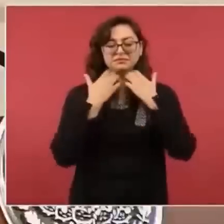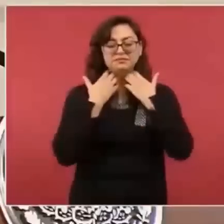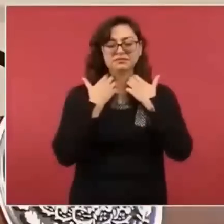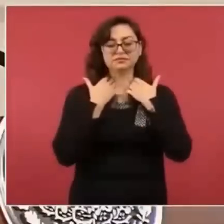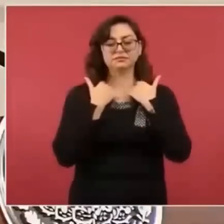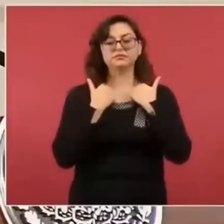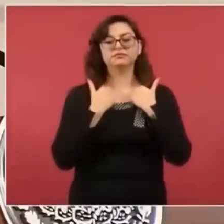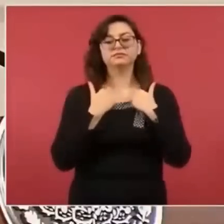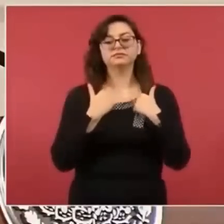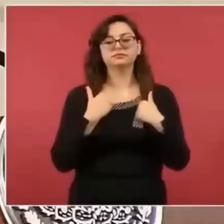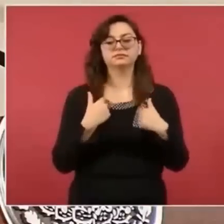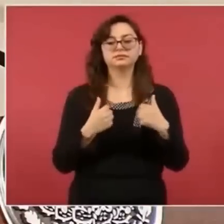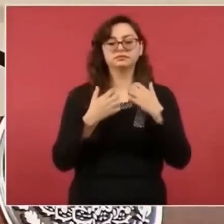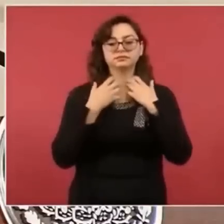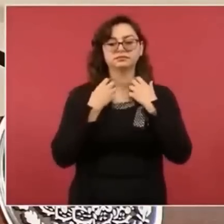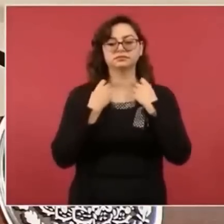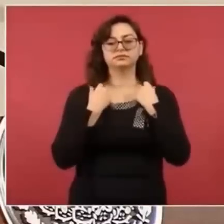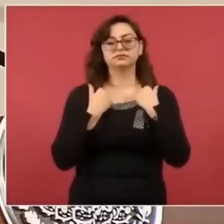La